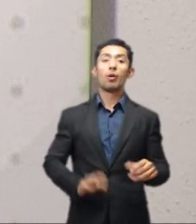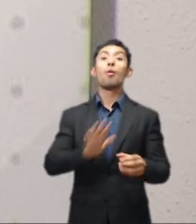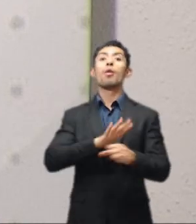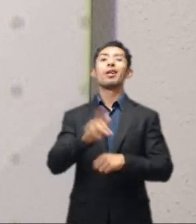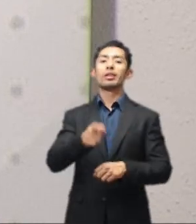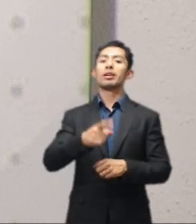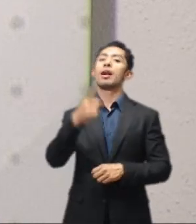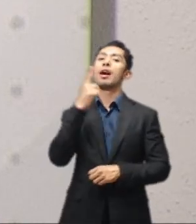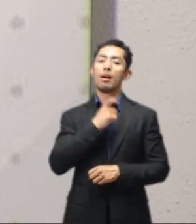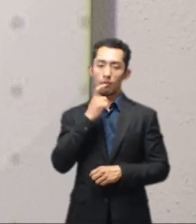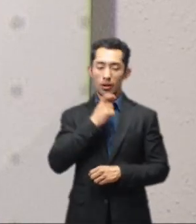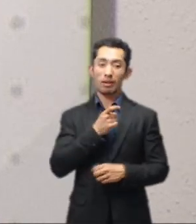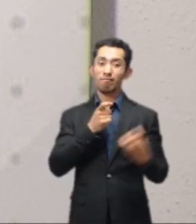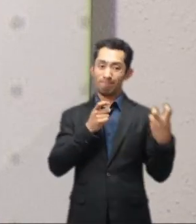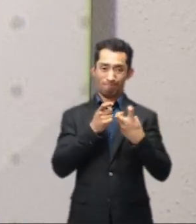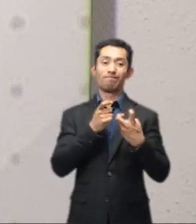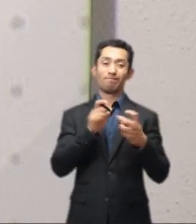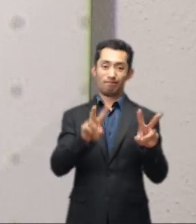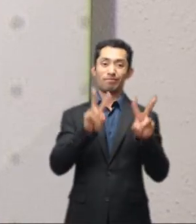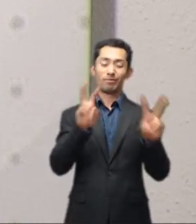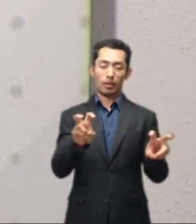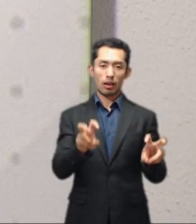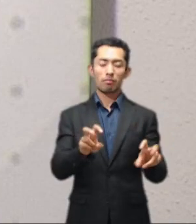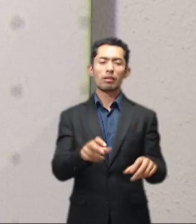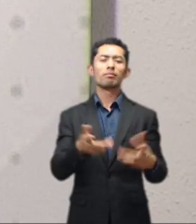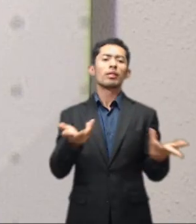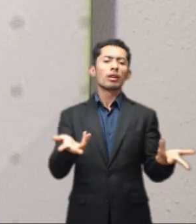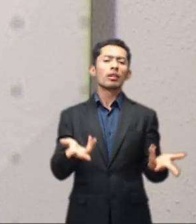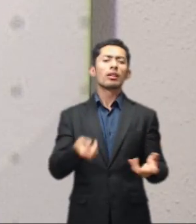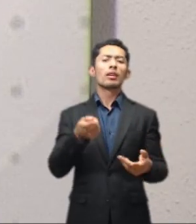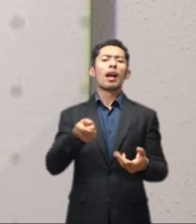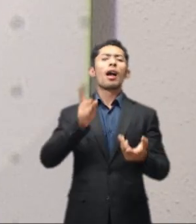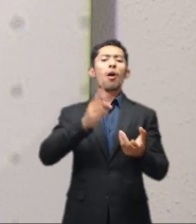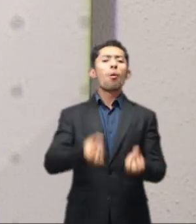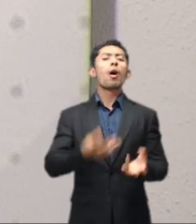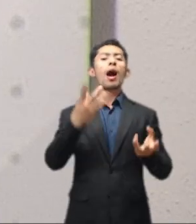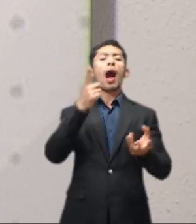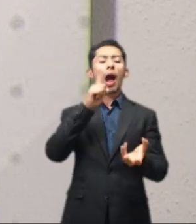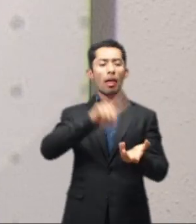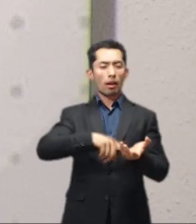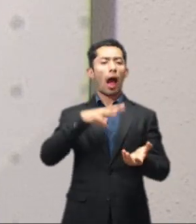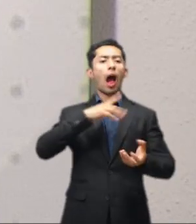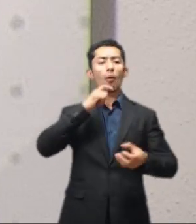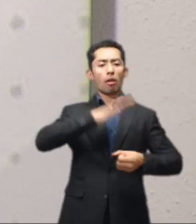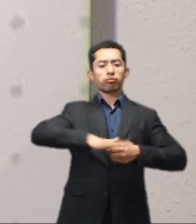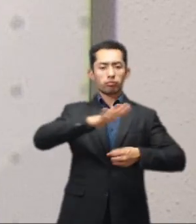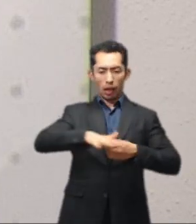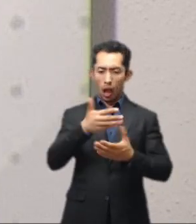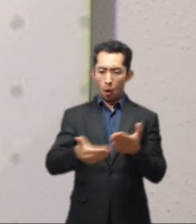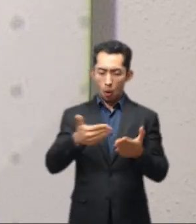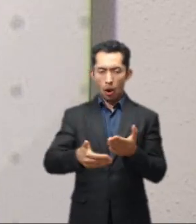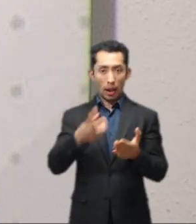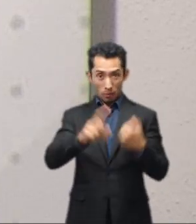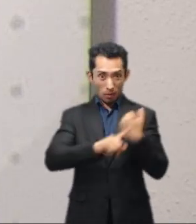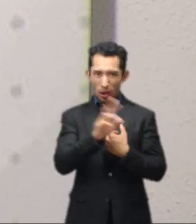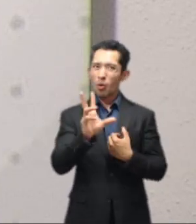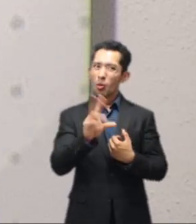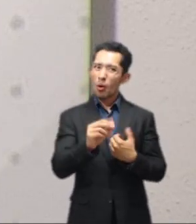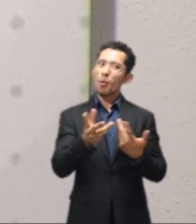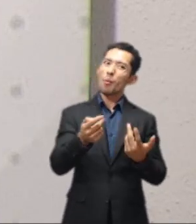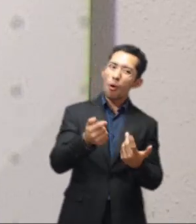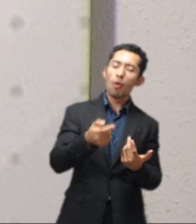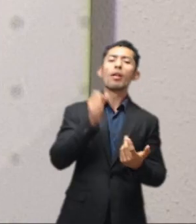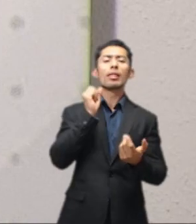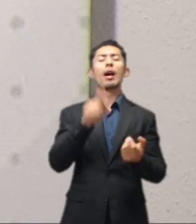el agua y no solamente es la cantidad que se tiene disponible en estos momentos sino que también